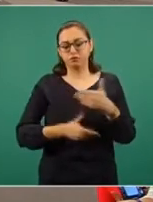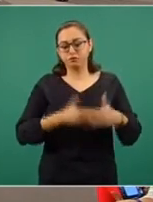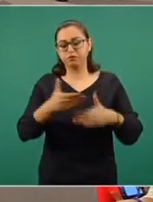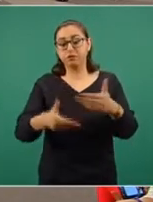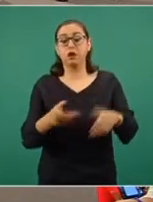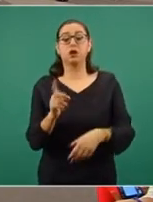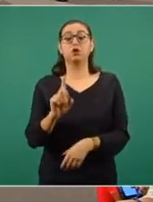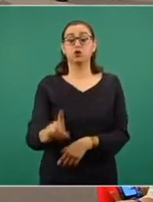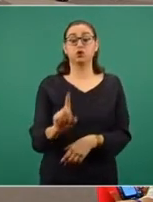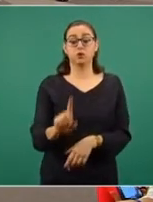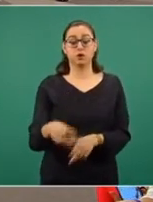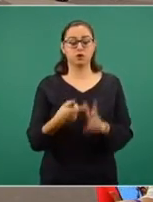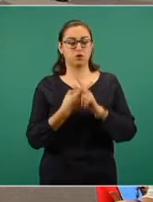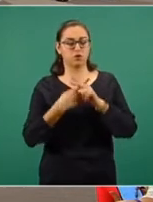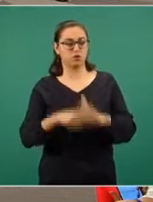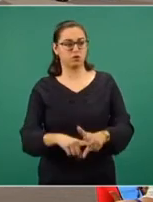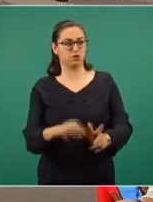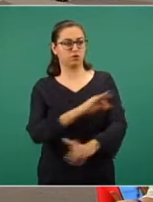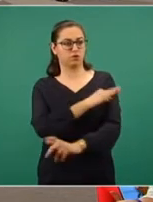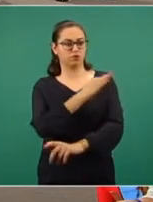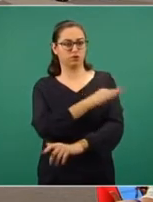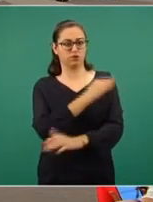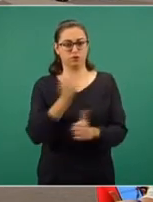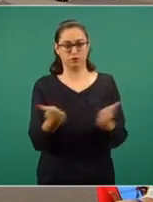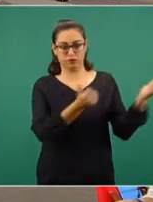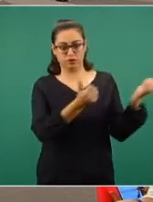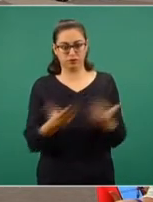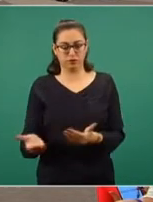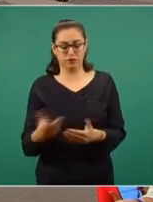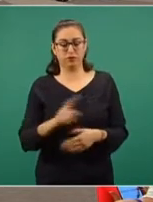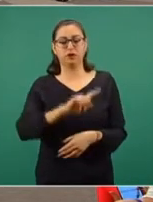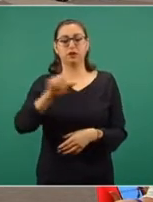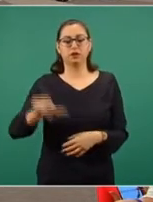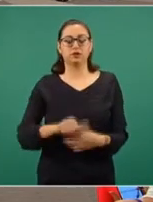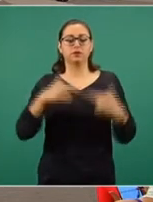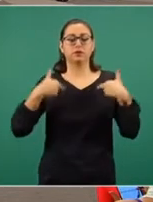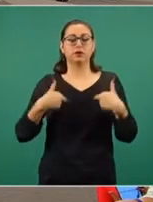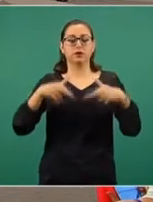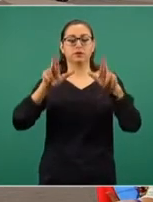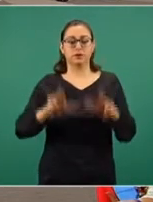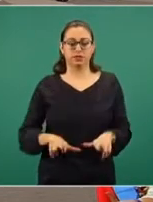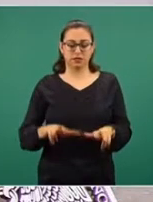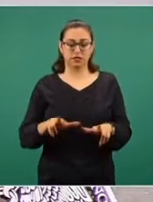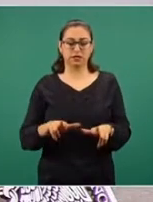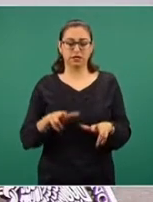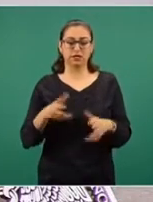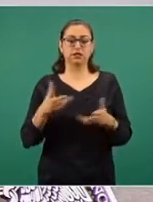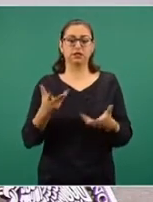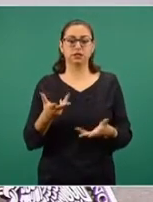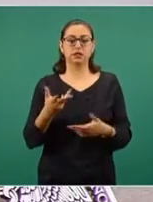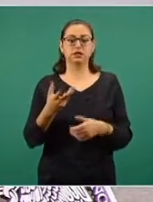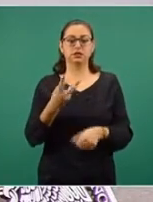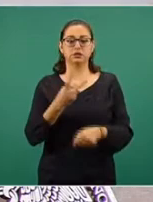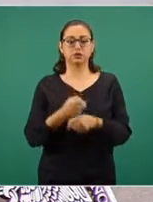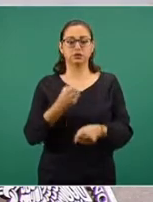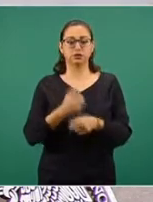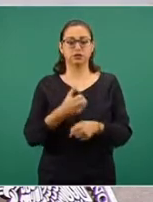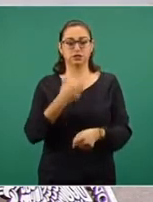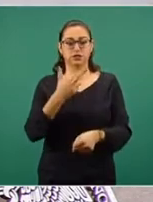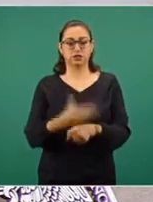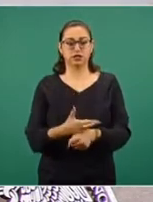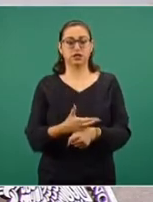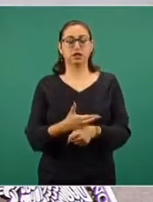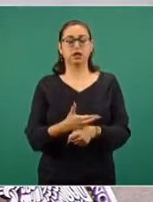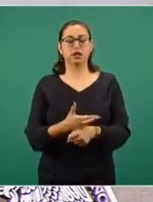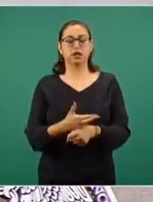y estaremos precisamente un representante de cada área de subsecretario de educación en esa